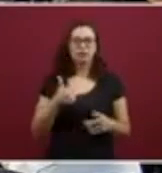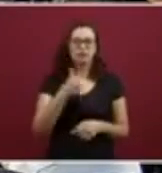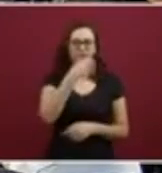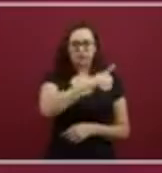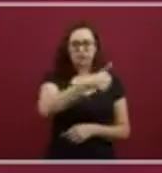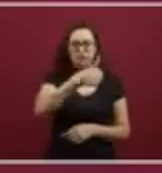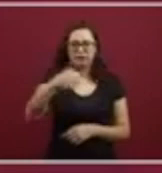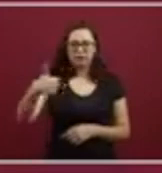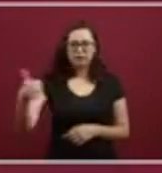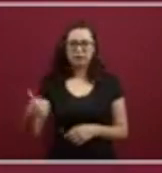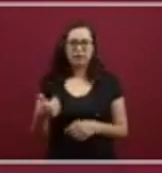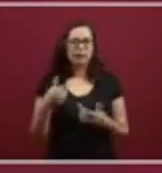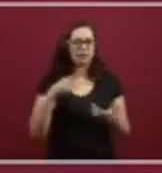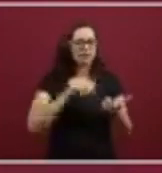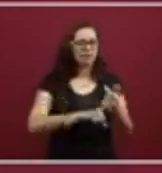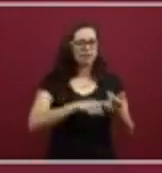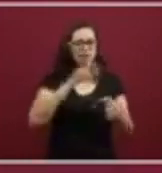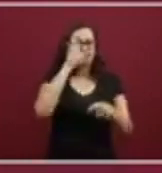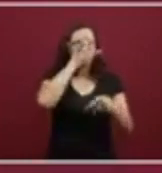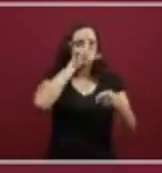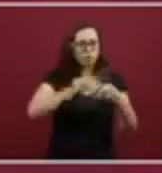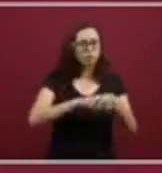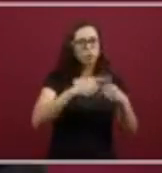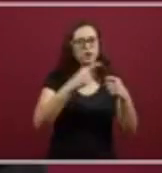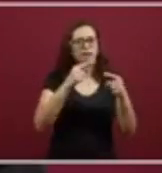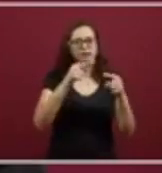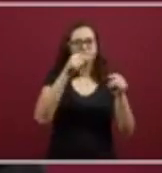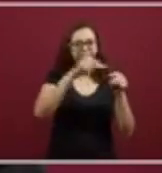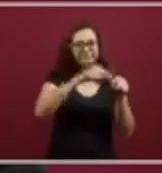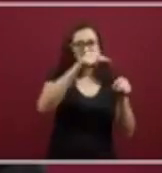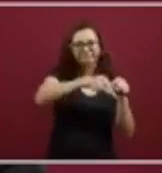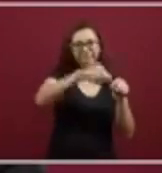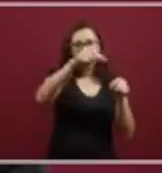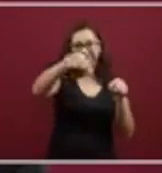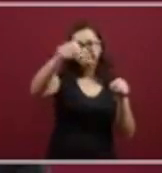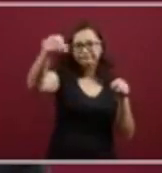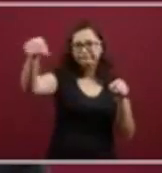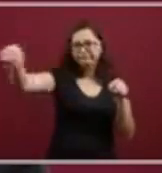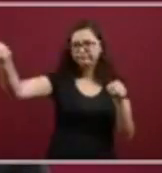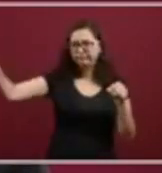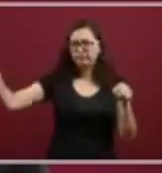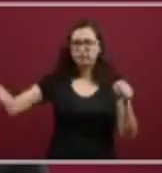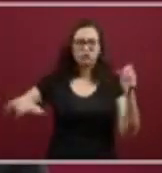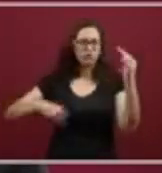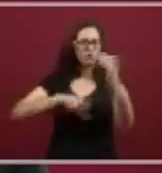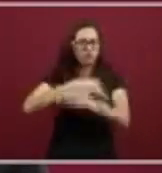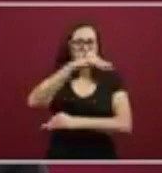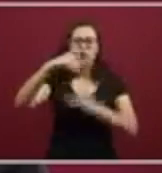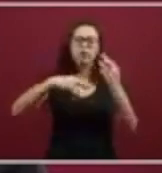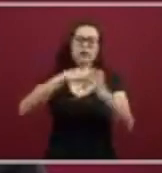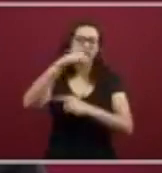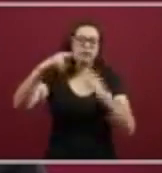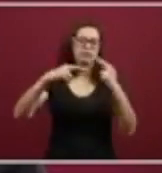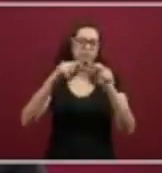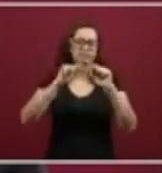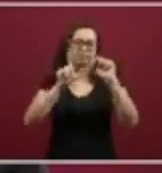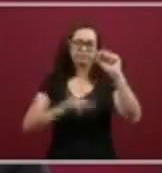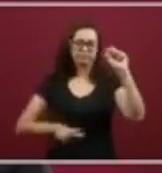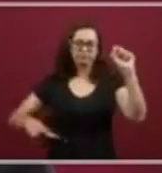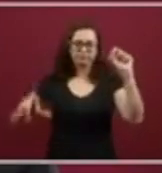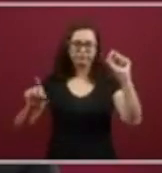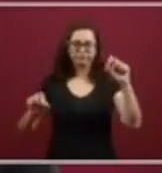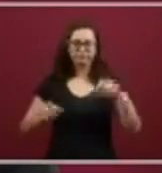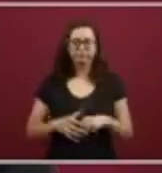peculiaridades culturales de todas las regiones del país.